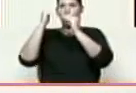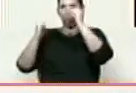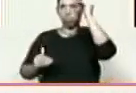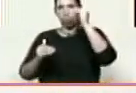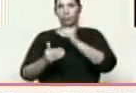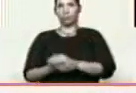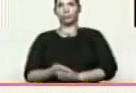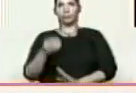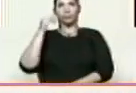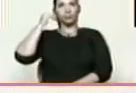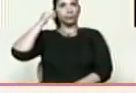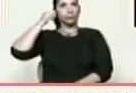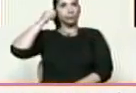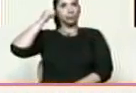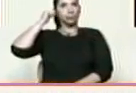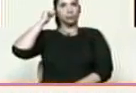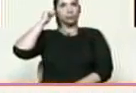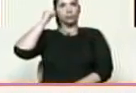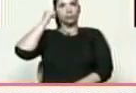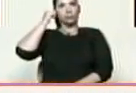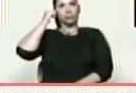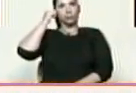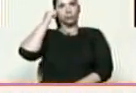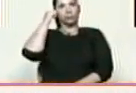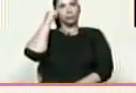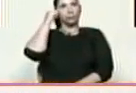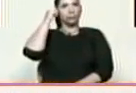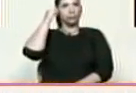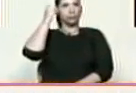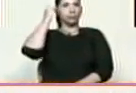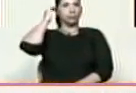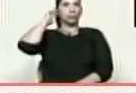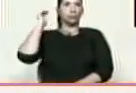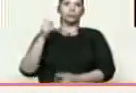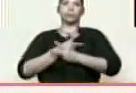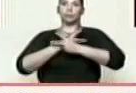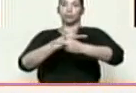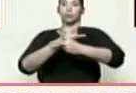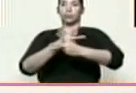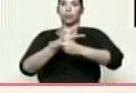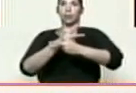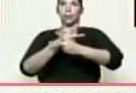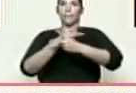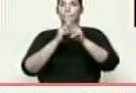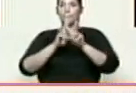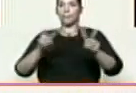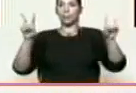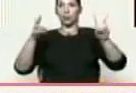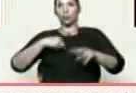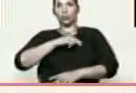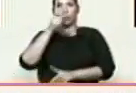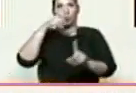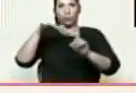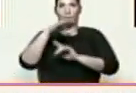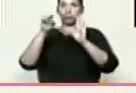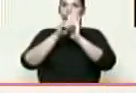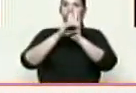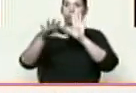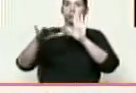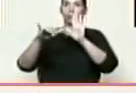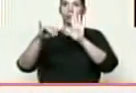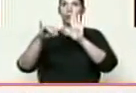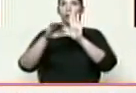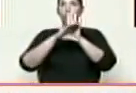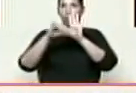considerando que en cumplimiento de la democrática, libre y pacífica voluntad de nuestro pueblo, la Asamblea Nacional Constituyente se instaló en el Salón